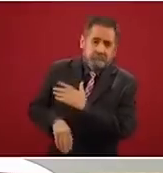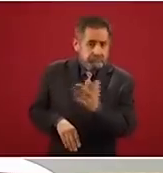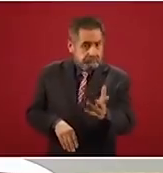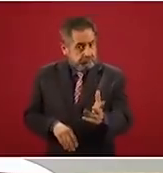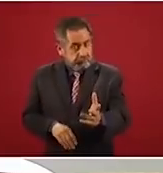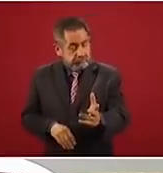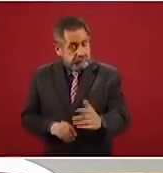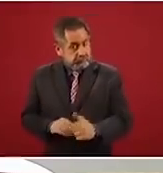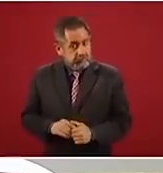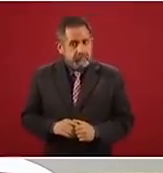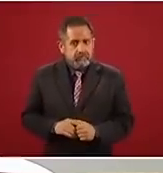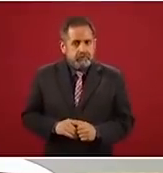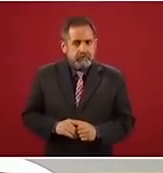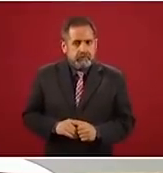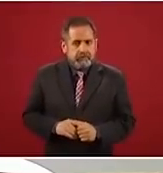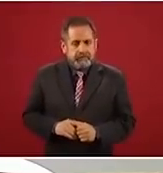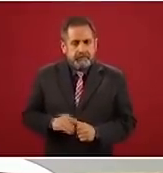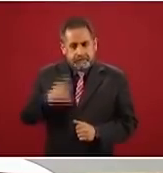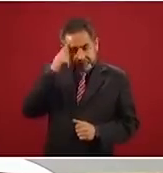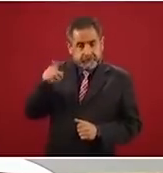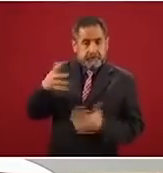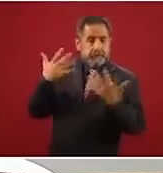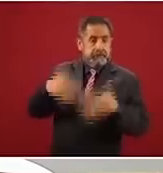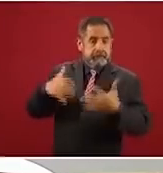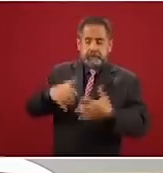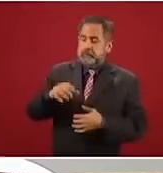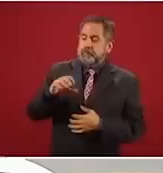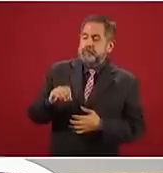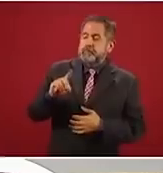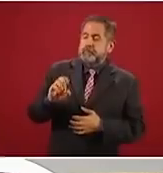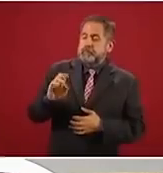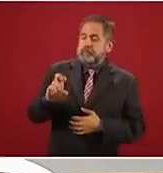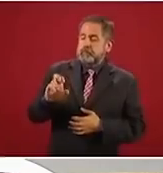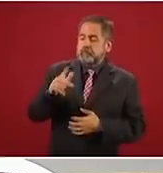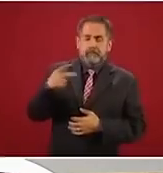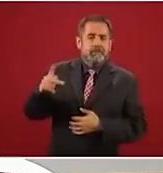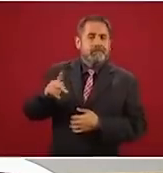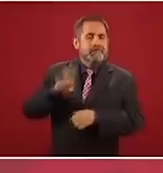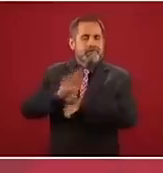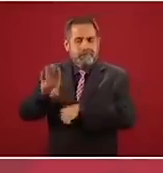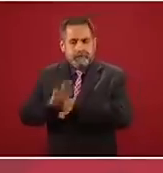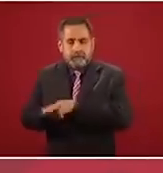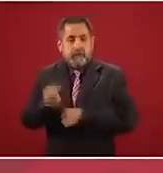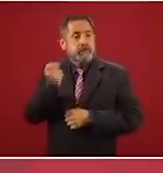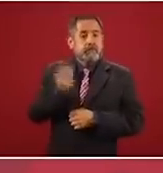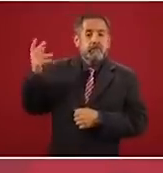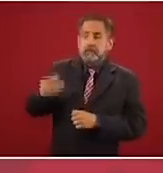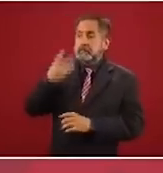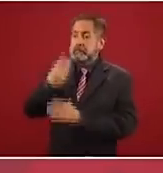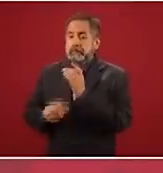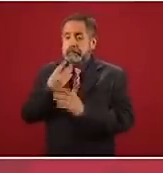ese proceso de esa empresa constructora, pues tiene prófugo a funcionarios en